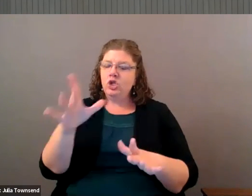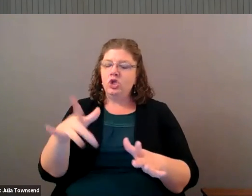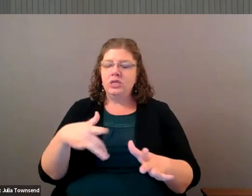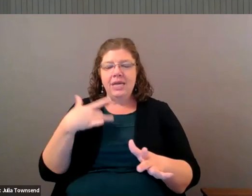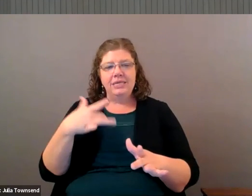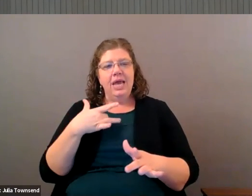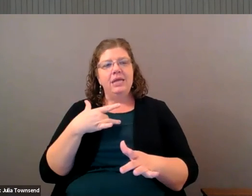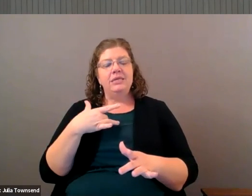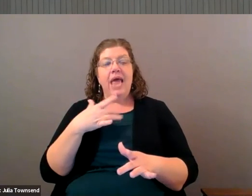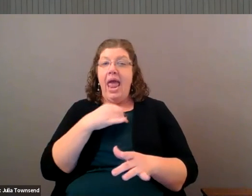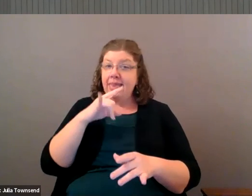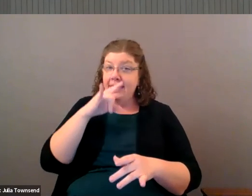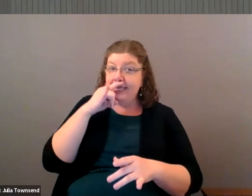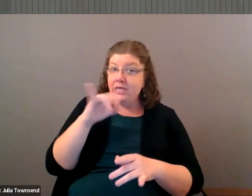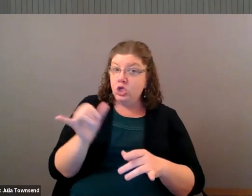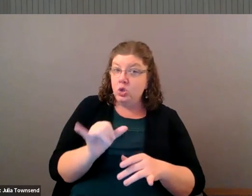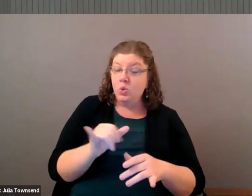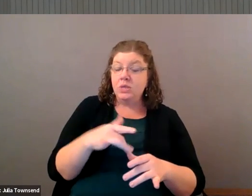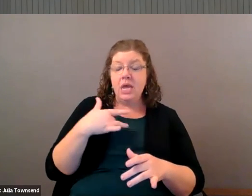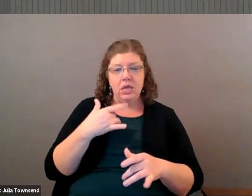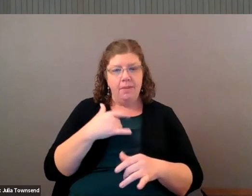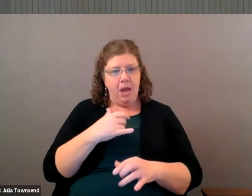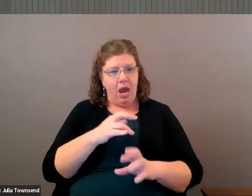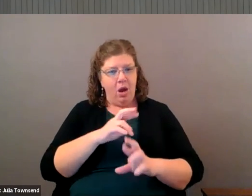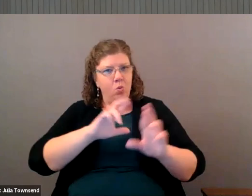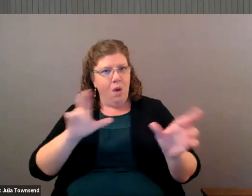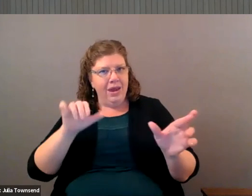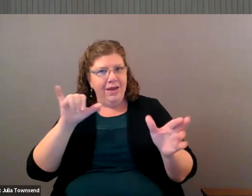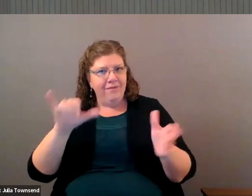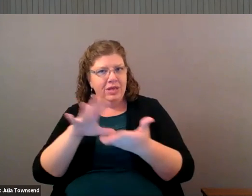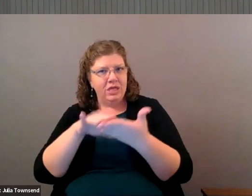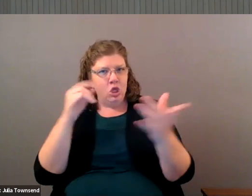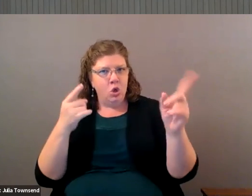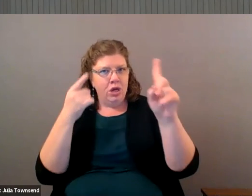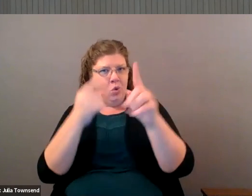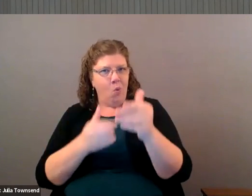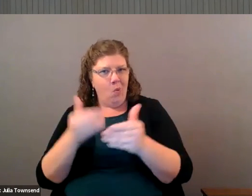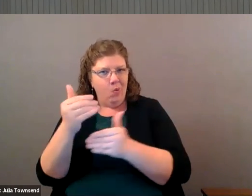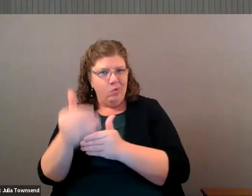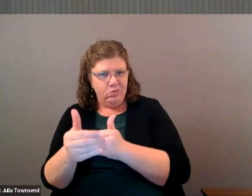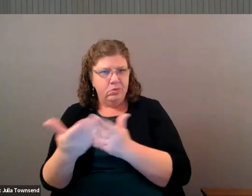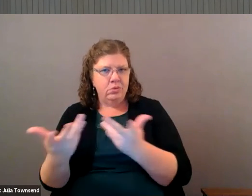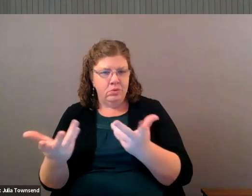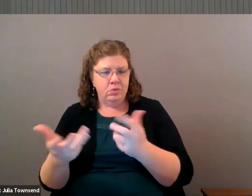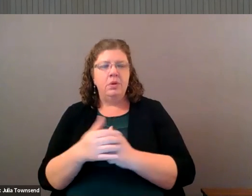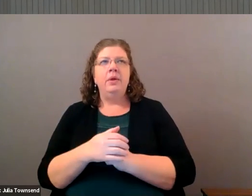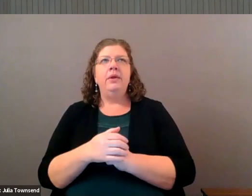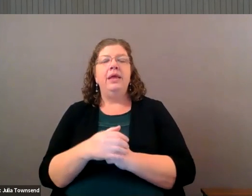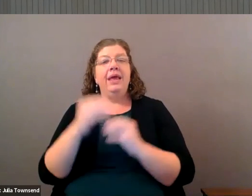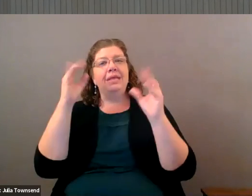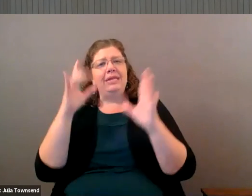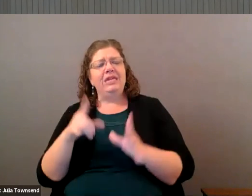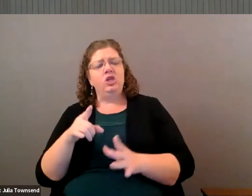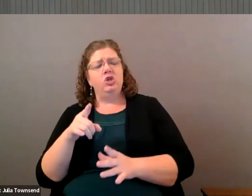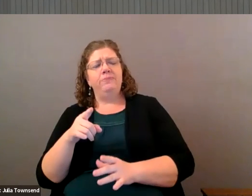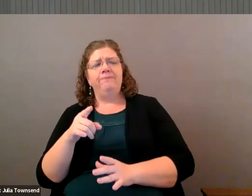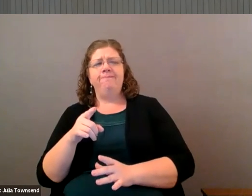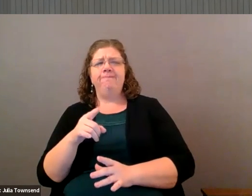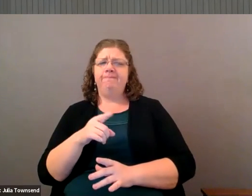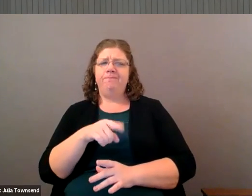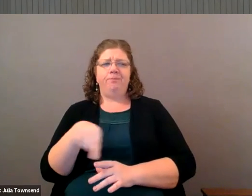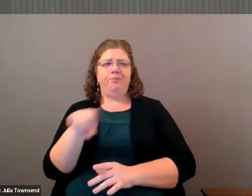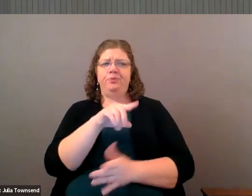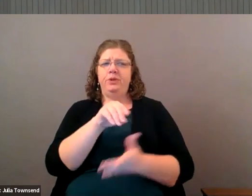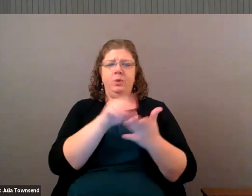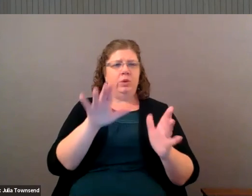idea de estoy listo para los objetivos de aprendizaje de esta lección, y si un maestro determina, ok, mis estudiantes no están